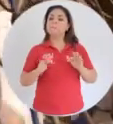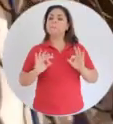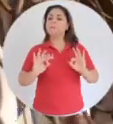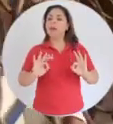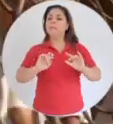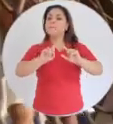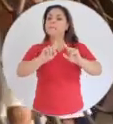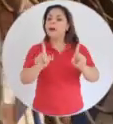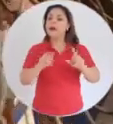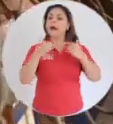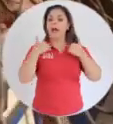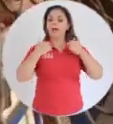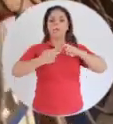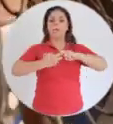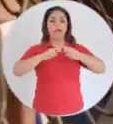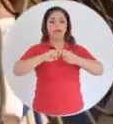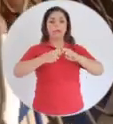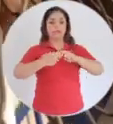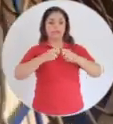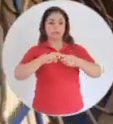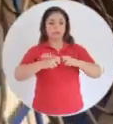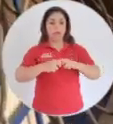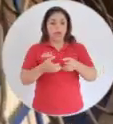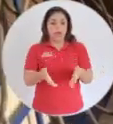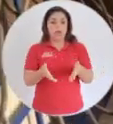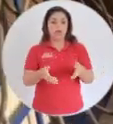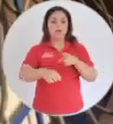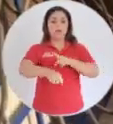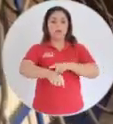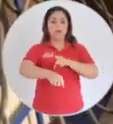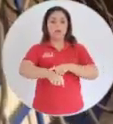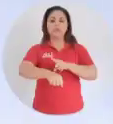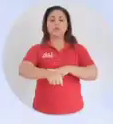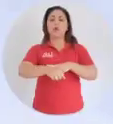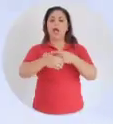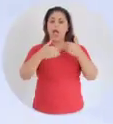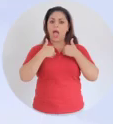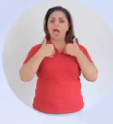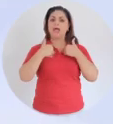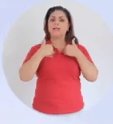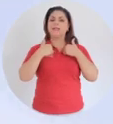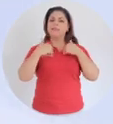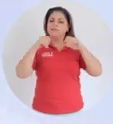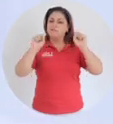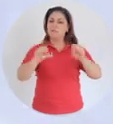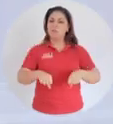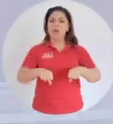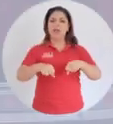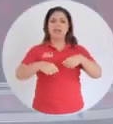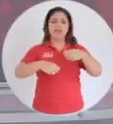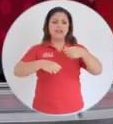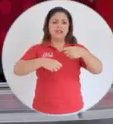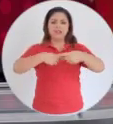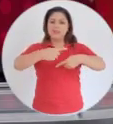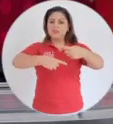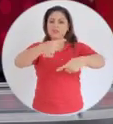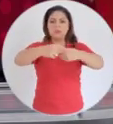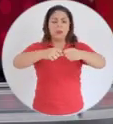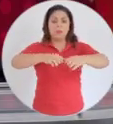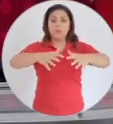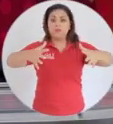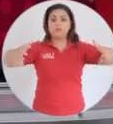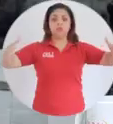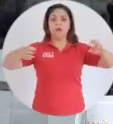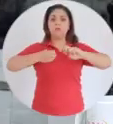embargo, tenemos problemas en este momento que podrían augurar problemas similares.